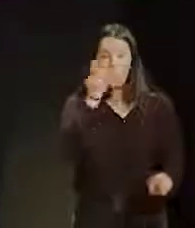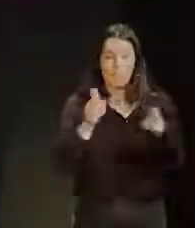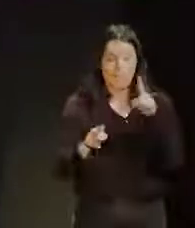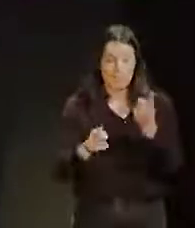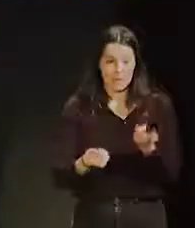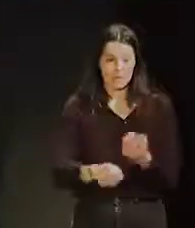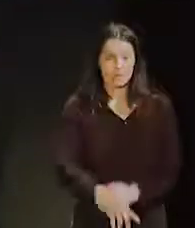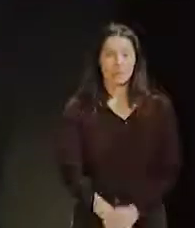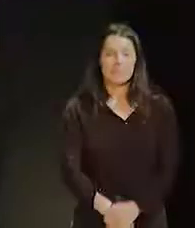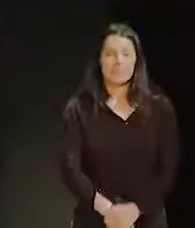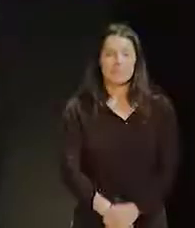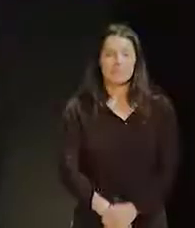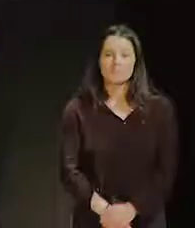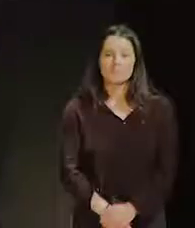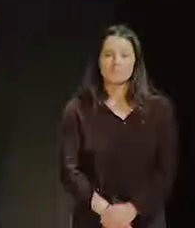pregunta,